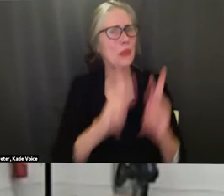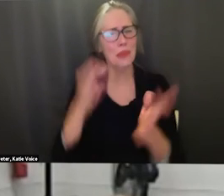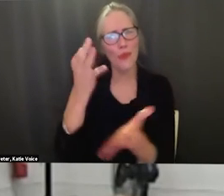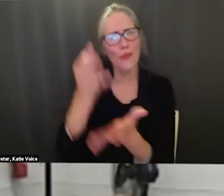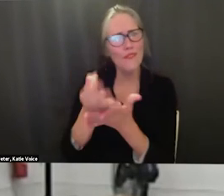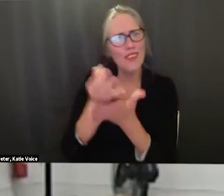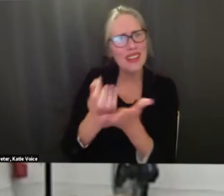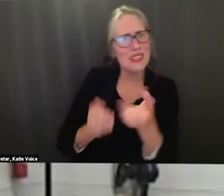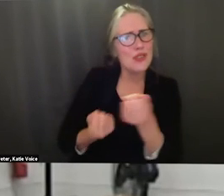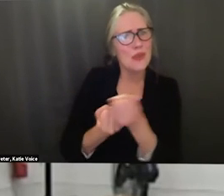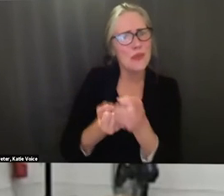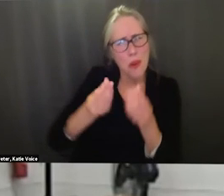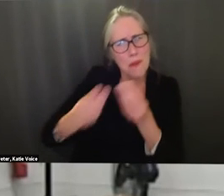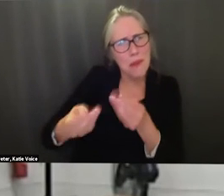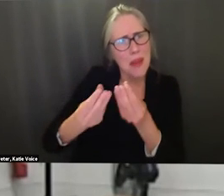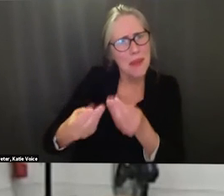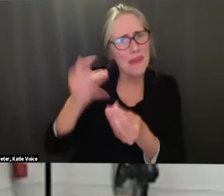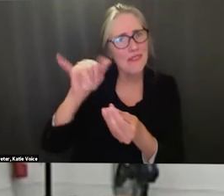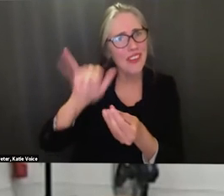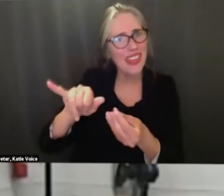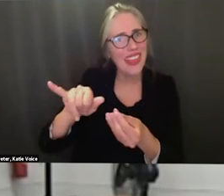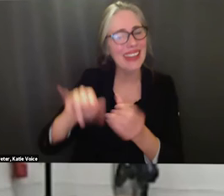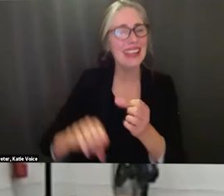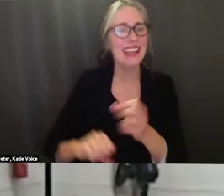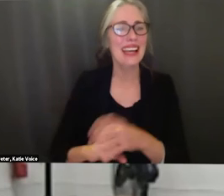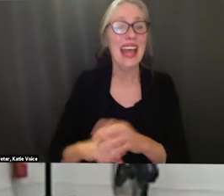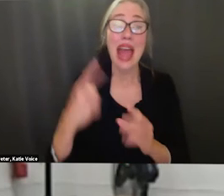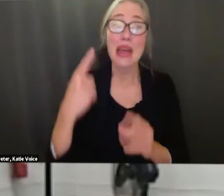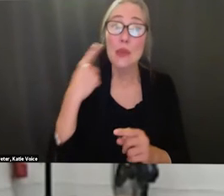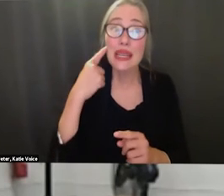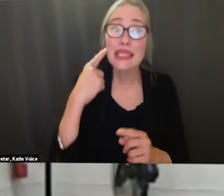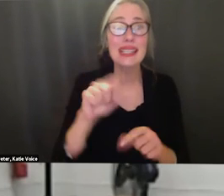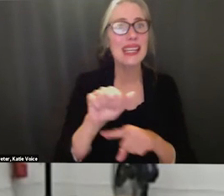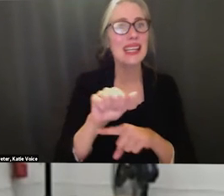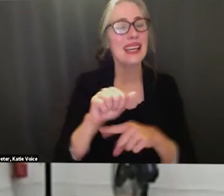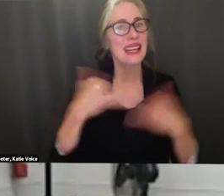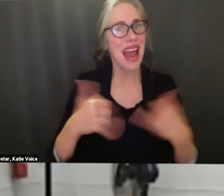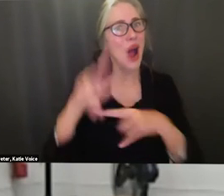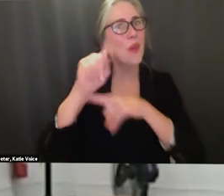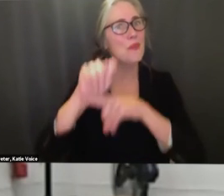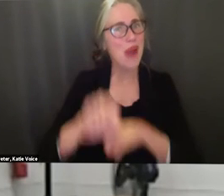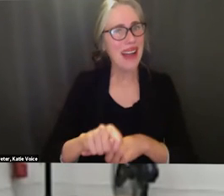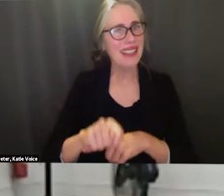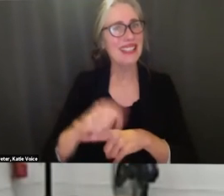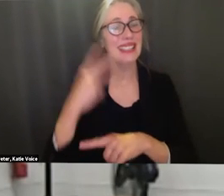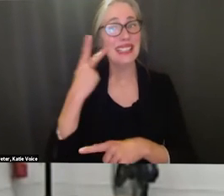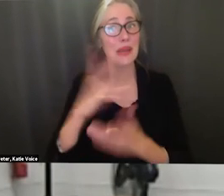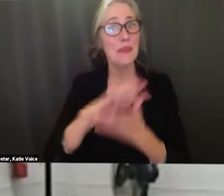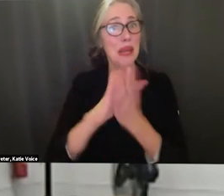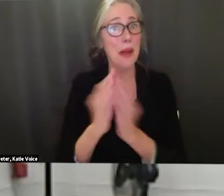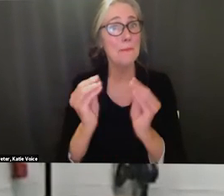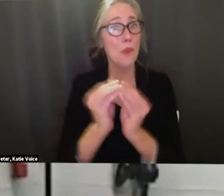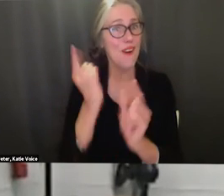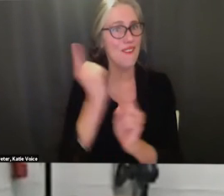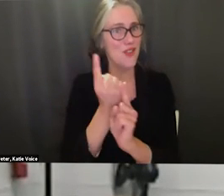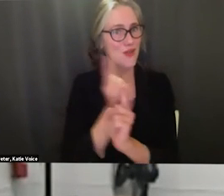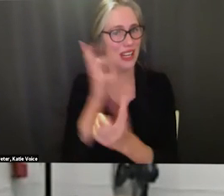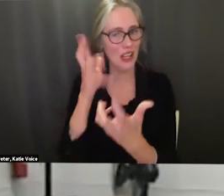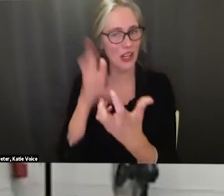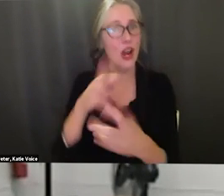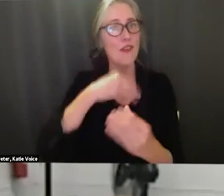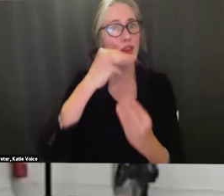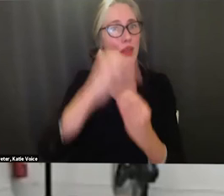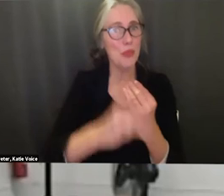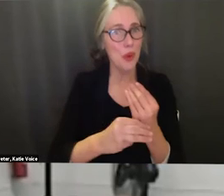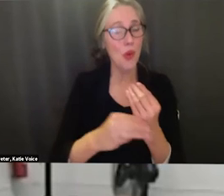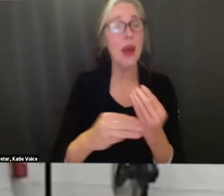apoyo, porque hemos implementado prácticas que ahora pueden ser parte del programa regular, como por ejemplo